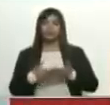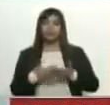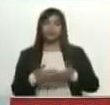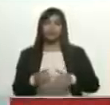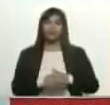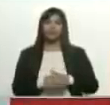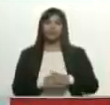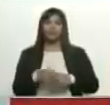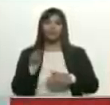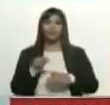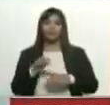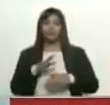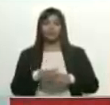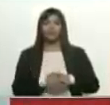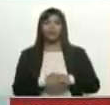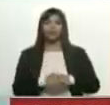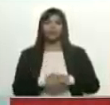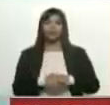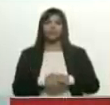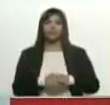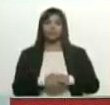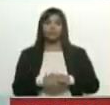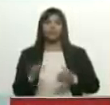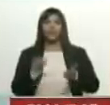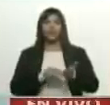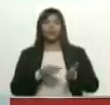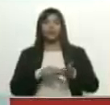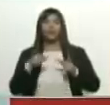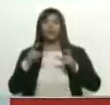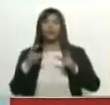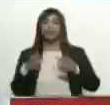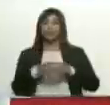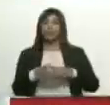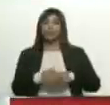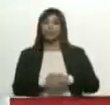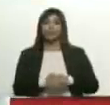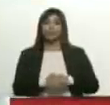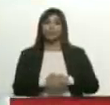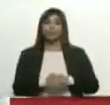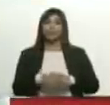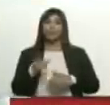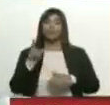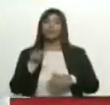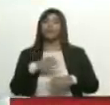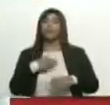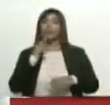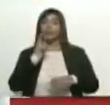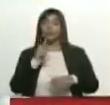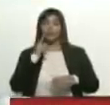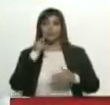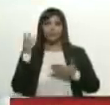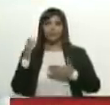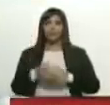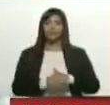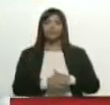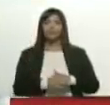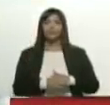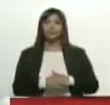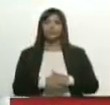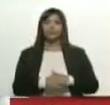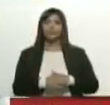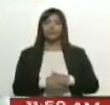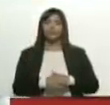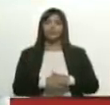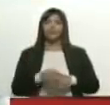evidencias, aquí está la evidencia, repito, la foto de la reunión, que también podrá verse en pantalla, ¿verdad?